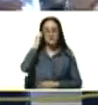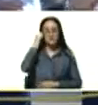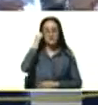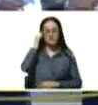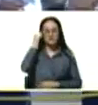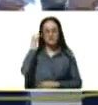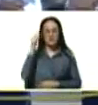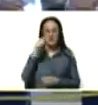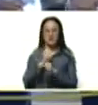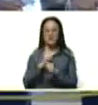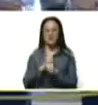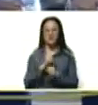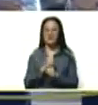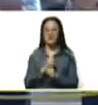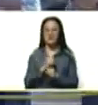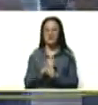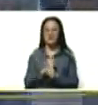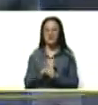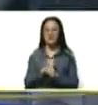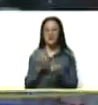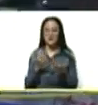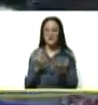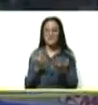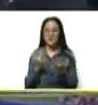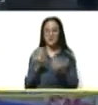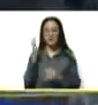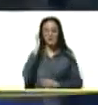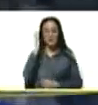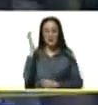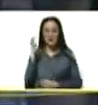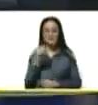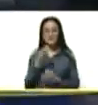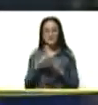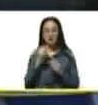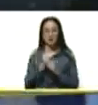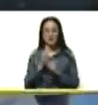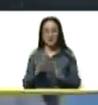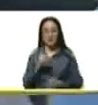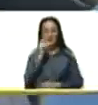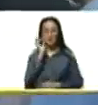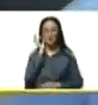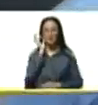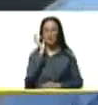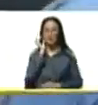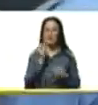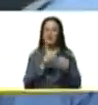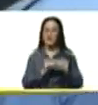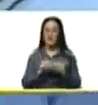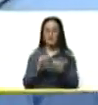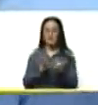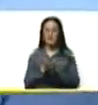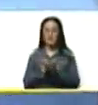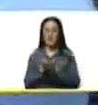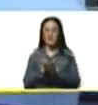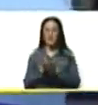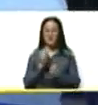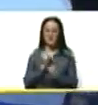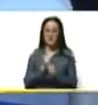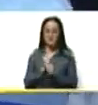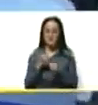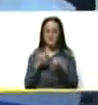el trabajo con las manos y la inteligencia de los trabajadores y trabajadoras mantiene este servicio